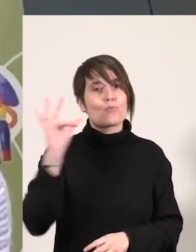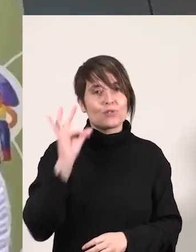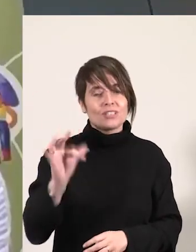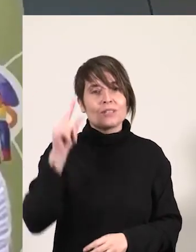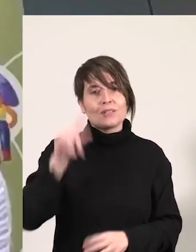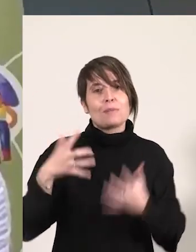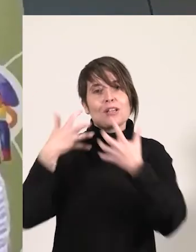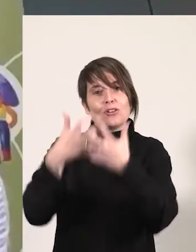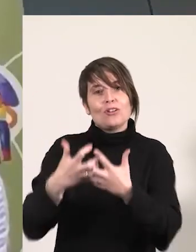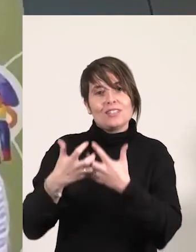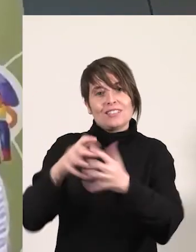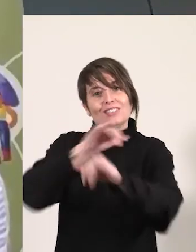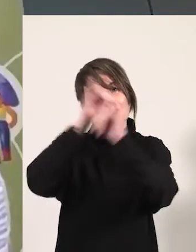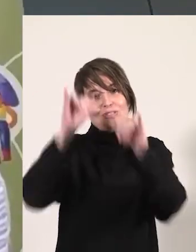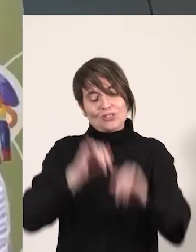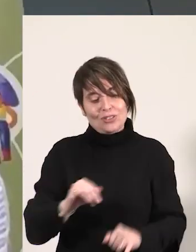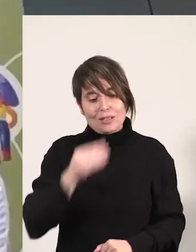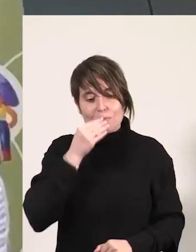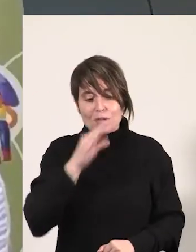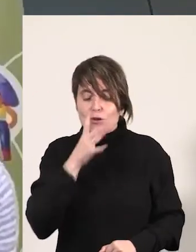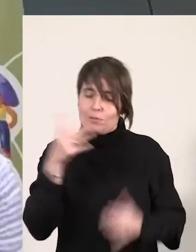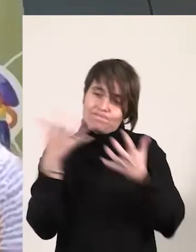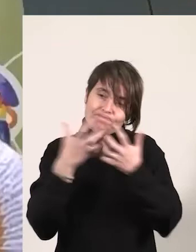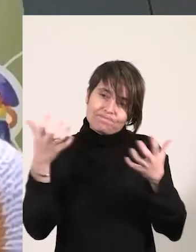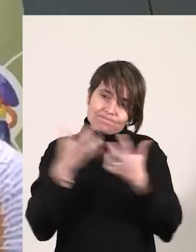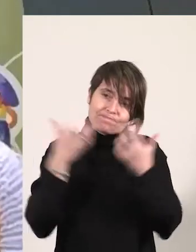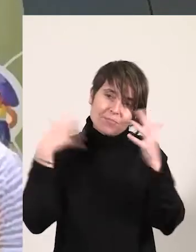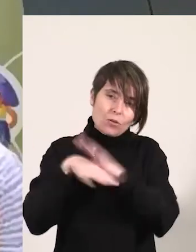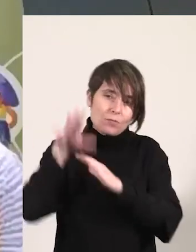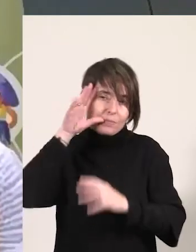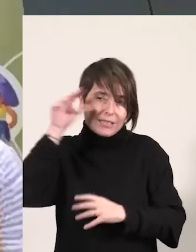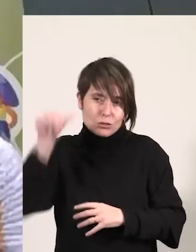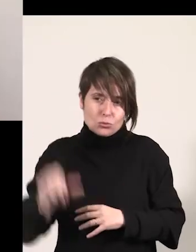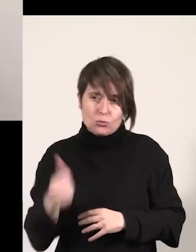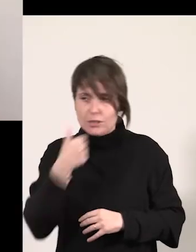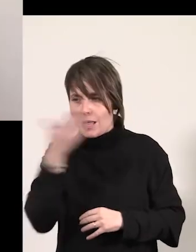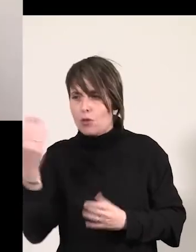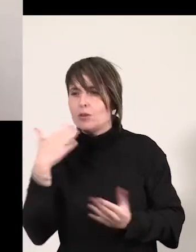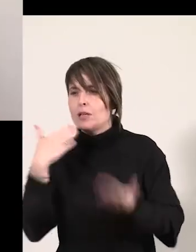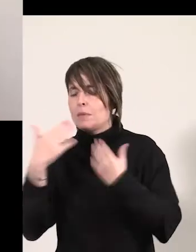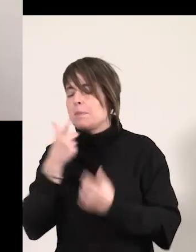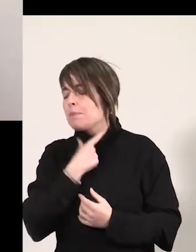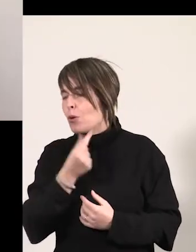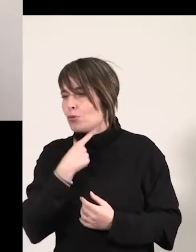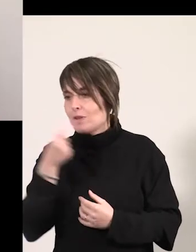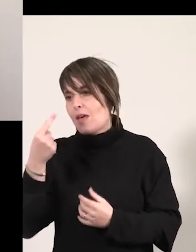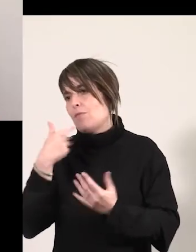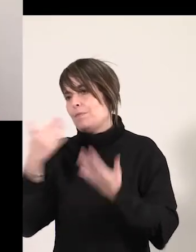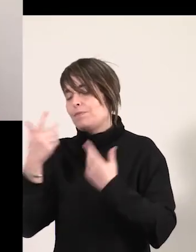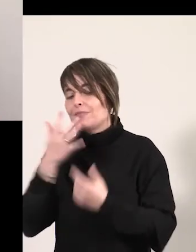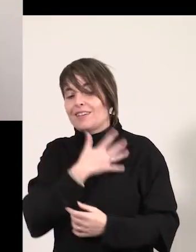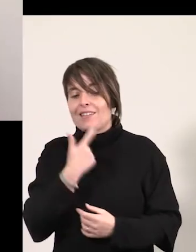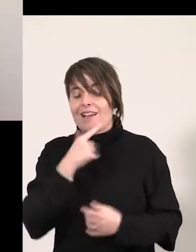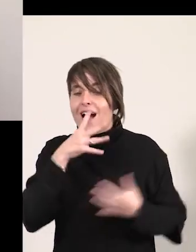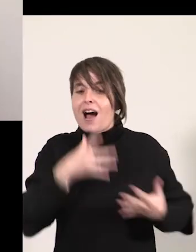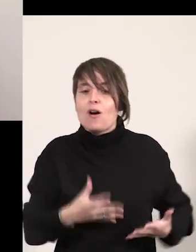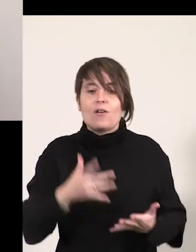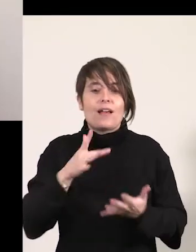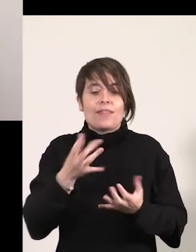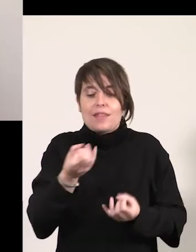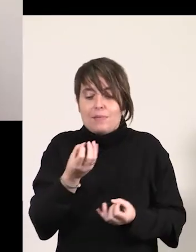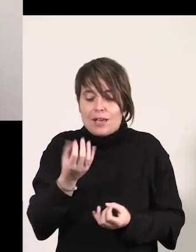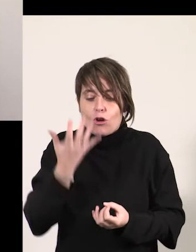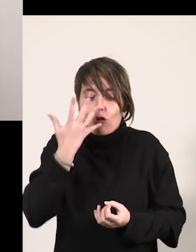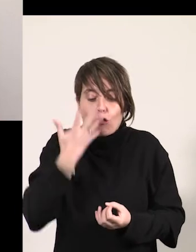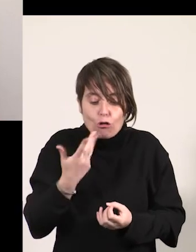claras, de denuncia, pero a la vez de optimismo y de lucha. Sorionak. Bueno, yo me voy a quedar con una frase que te he escuchado en alguna otra charla y que me ha gustado